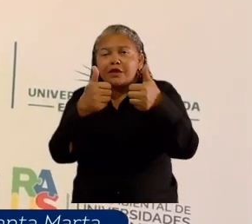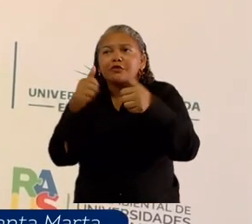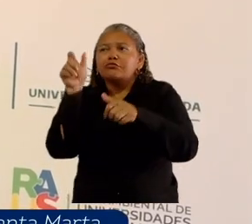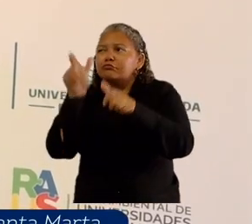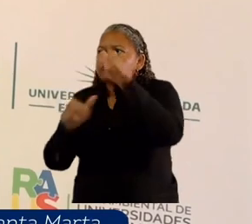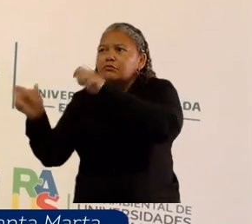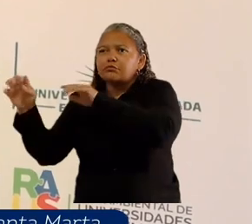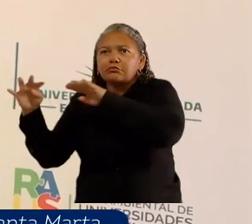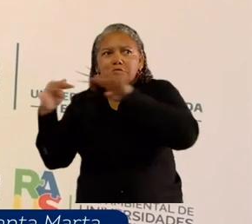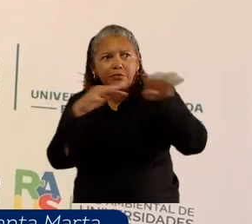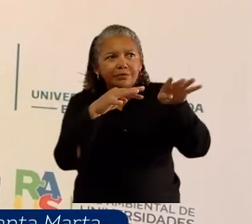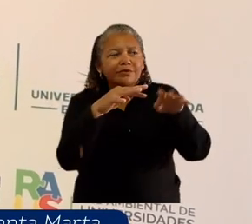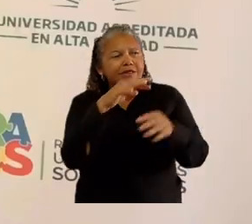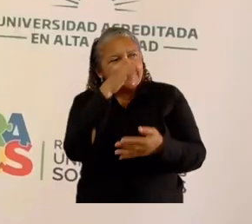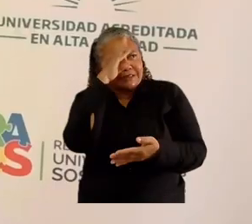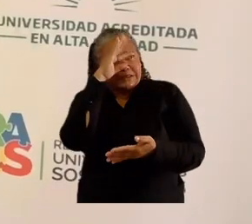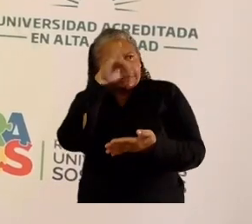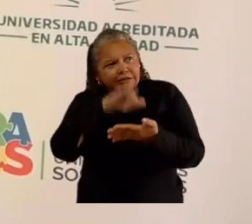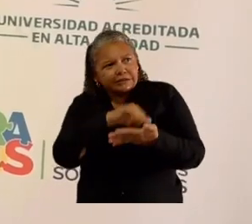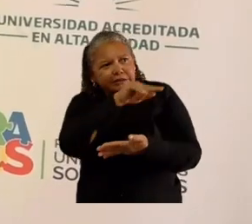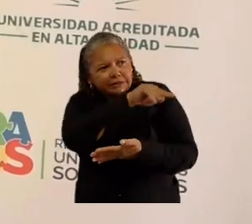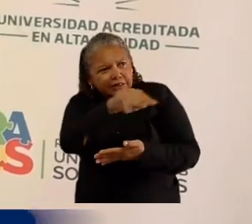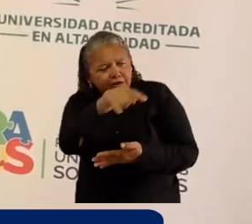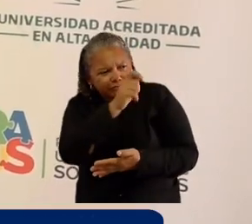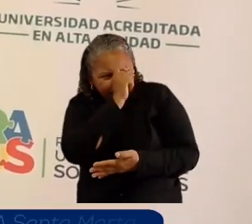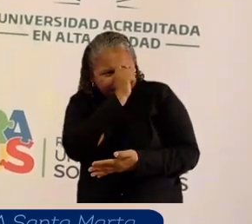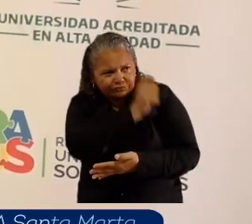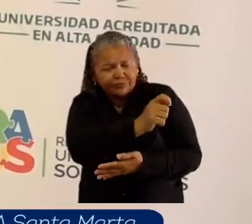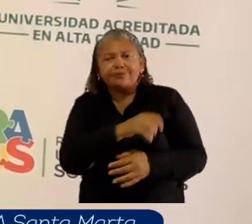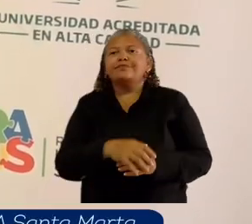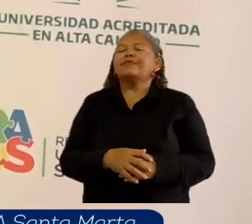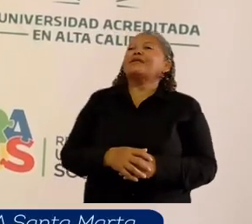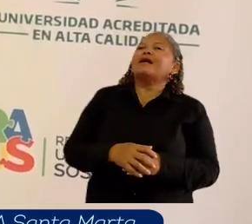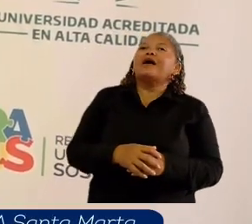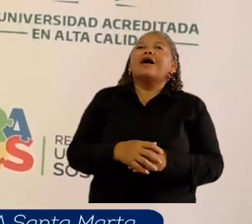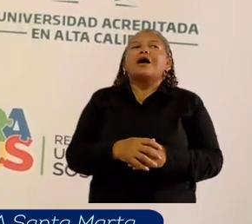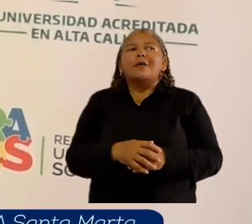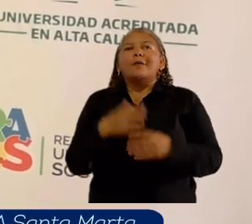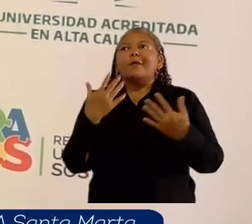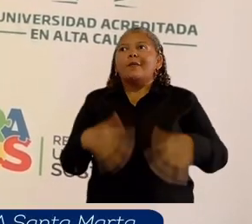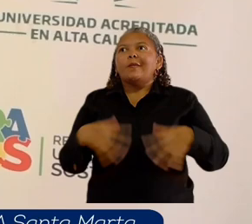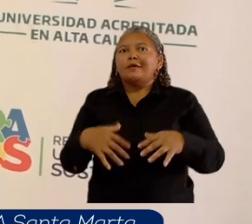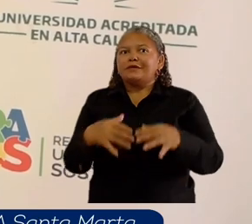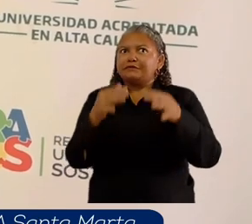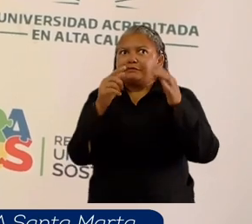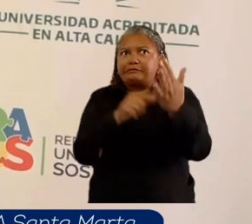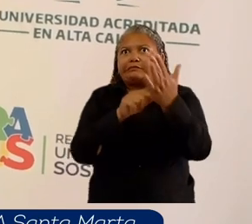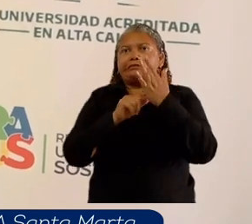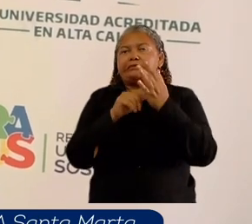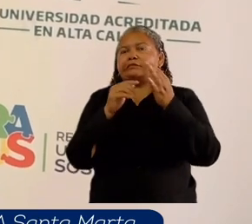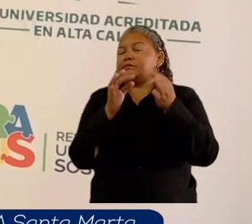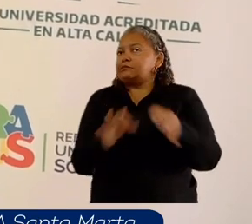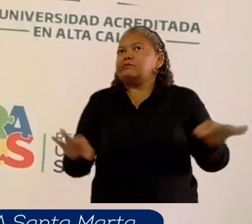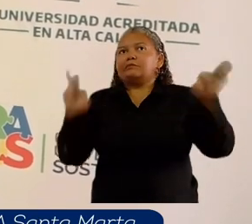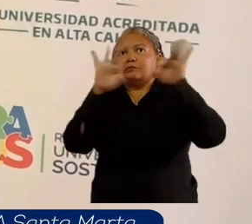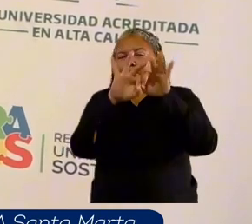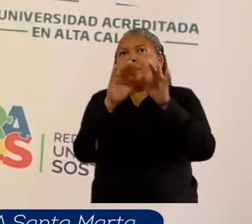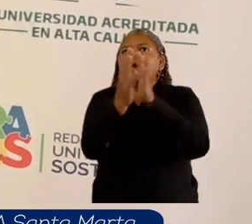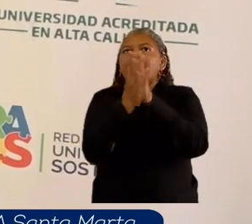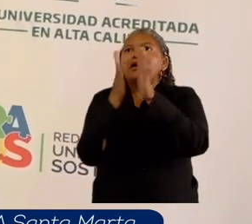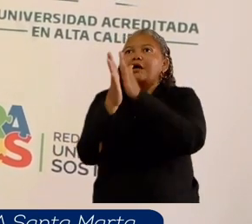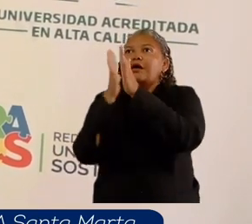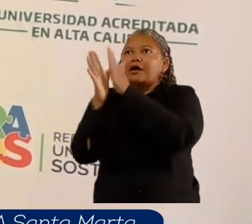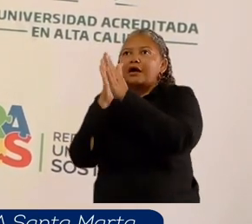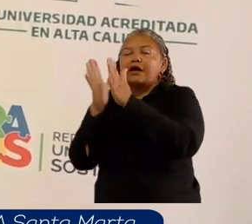existe hoy desde la universidad. Totalmente importante porque se están generando diferentes estrategias donde aquí cada uno está